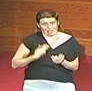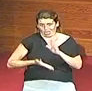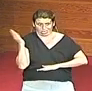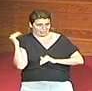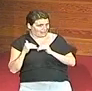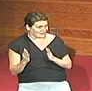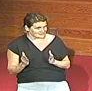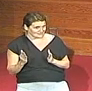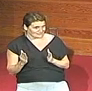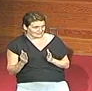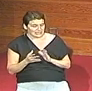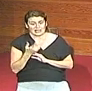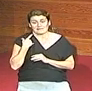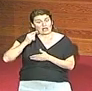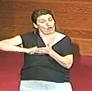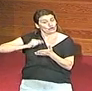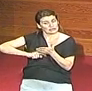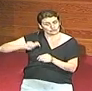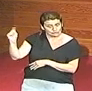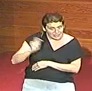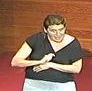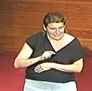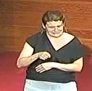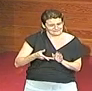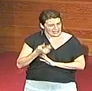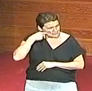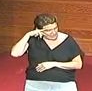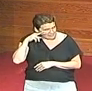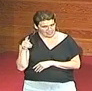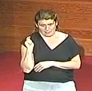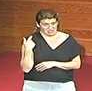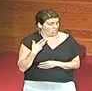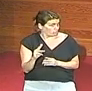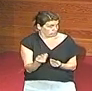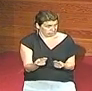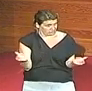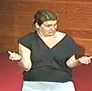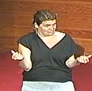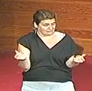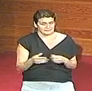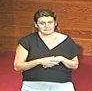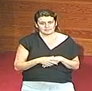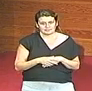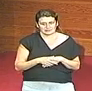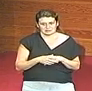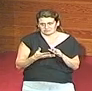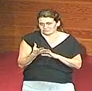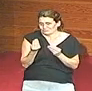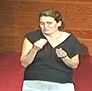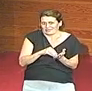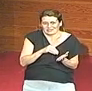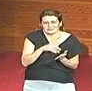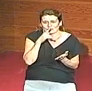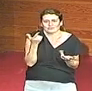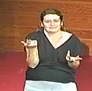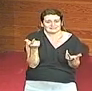Despidieron a los contratos caros que proporcionaban experiencia y solidez. Las columnas vertebrales, en muchos casos, se fueron,